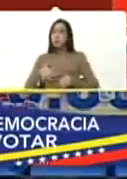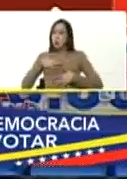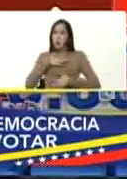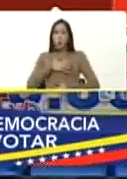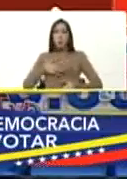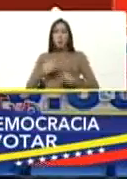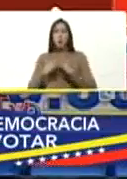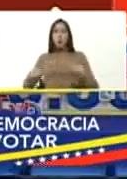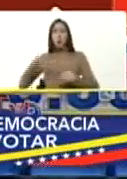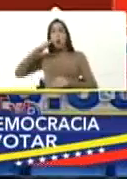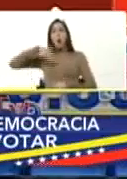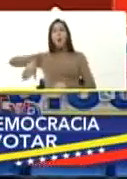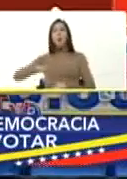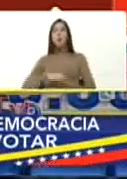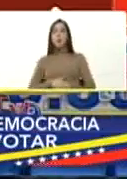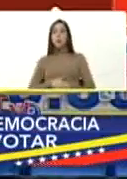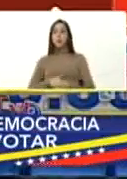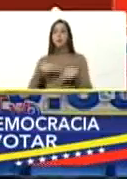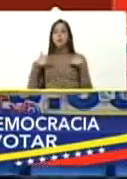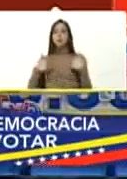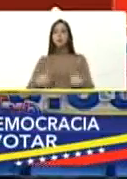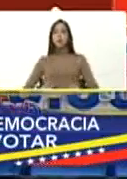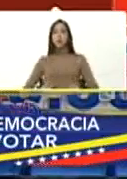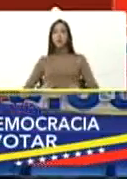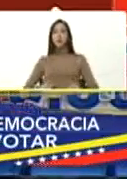satisfactoria para el pueblo, humanamente